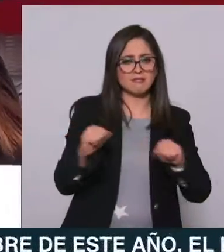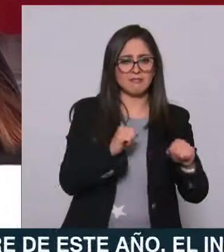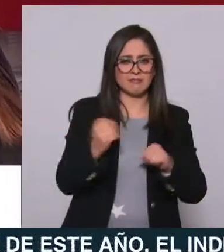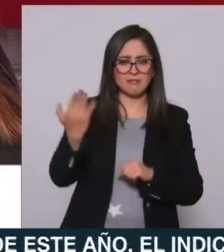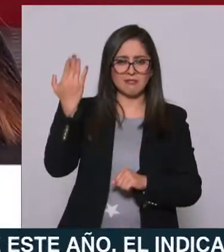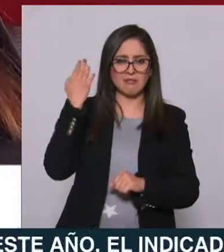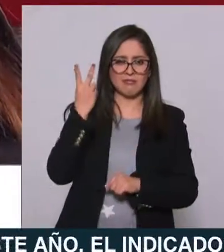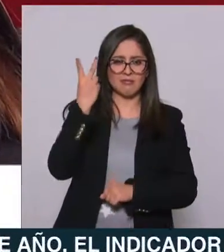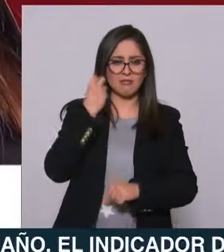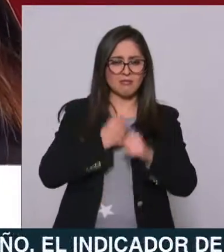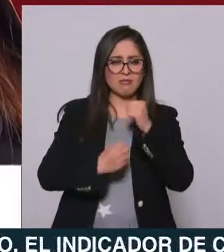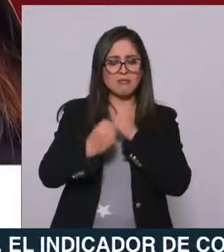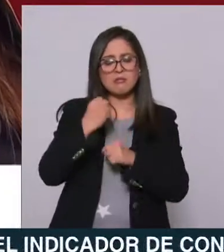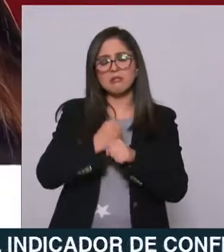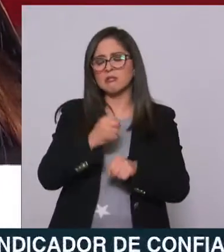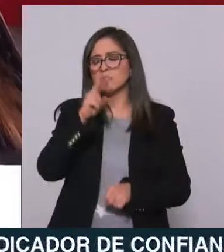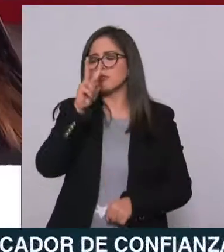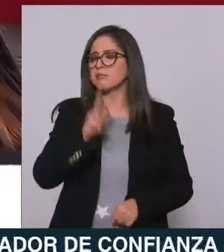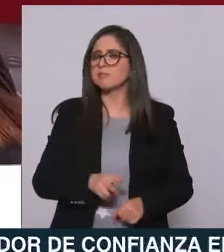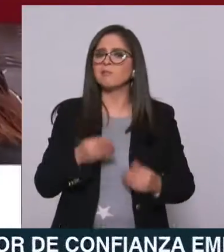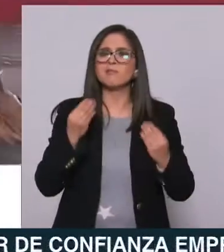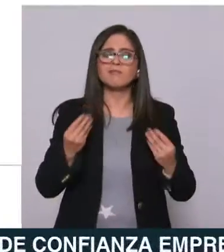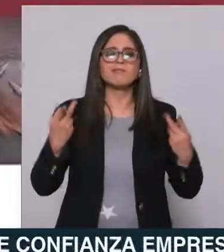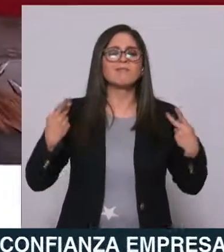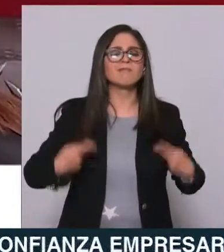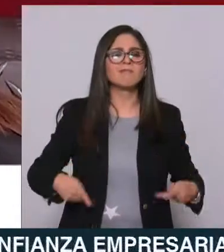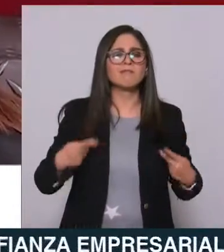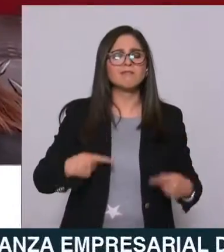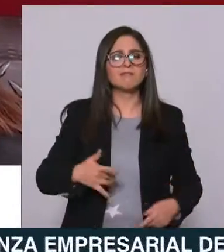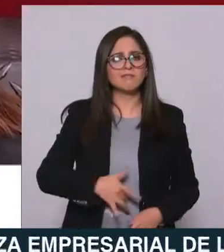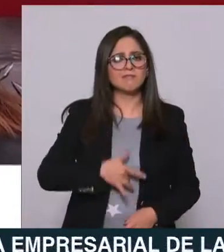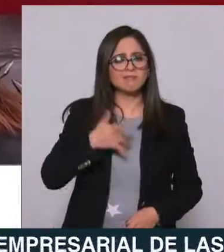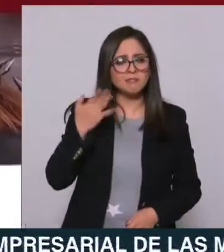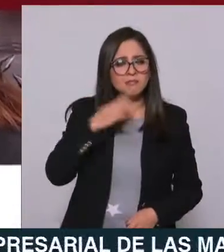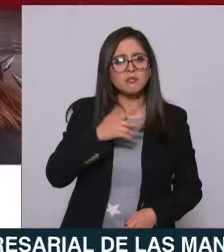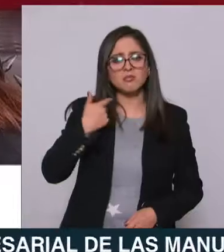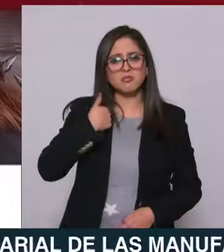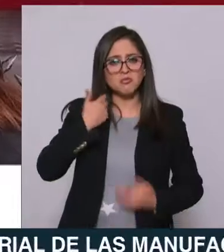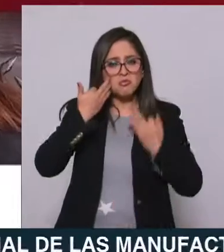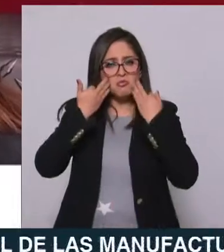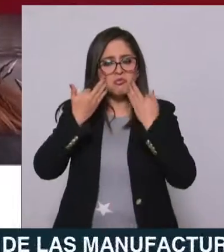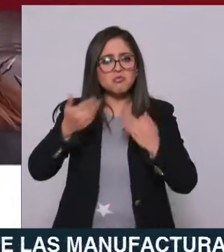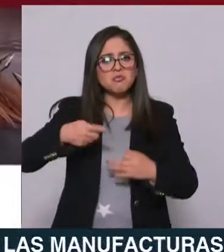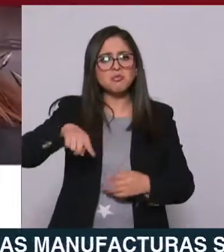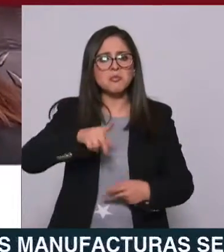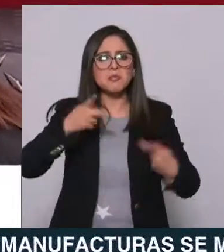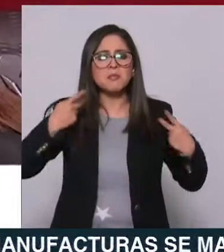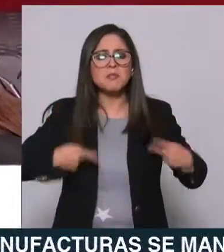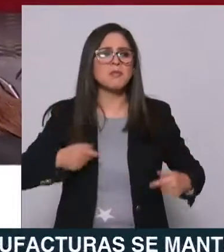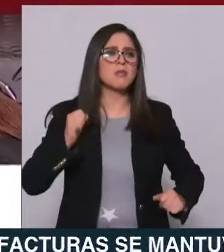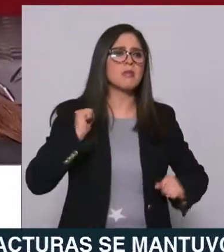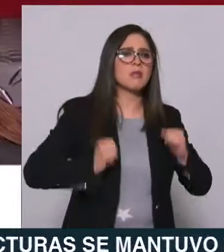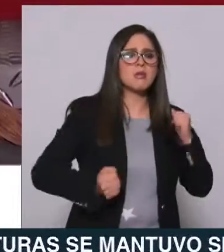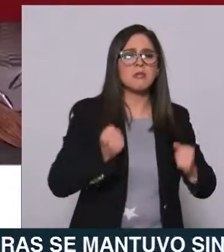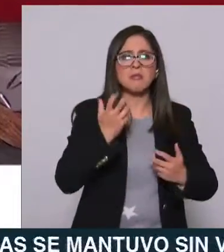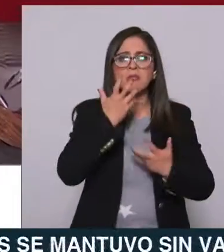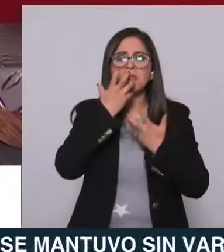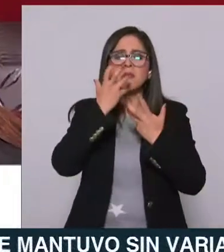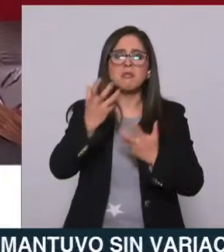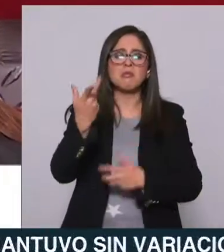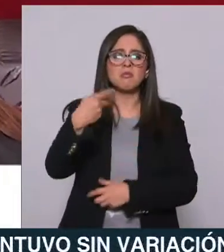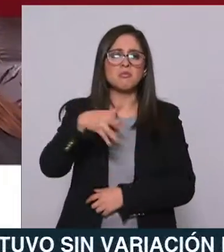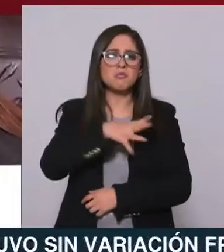años, pues eso sí dejó marcado a muchas personas, ¿no? Pues yo veía a mucha gente correr, gritar por sus niños.